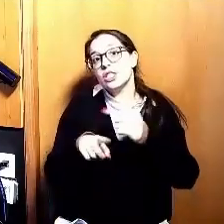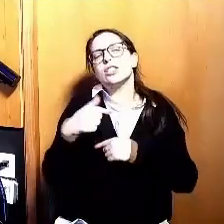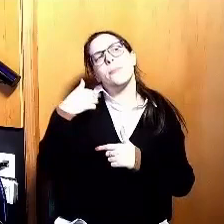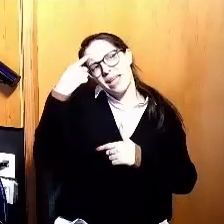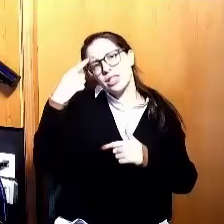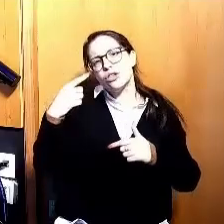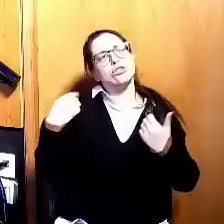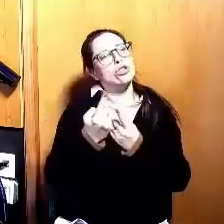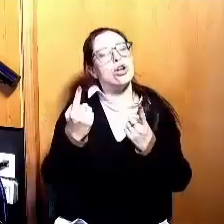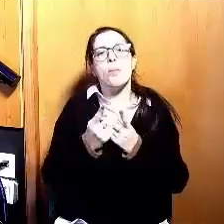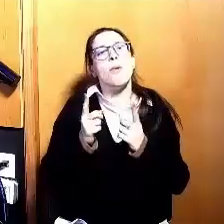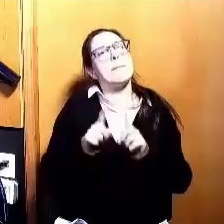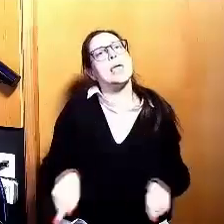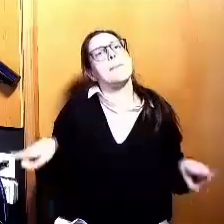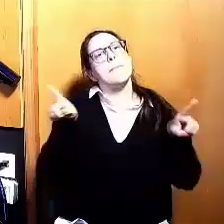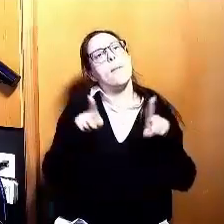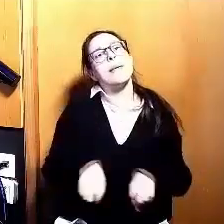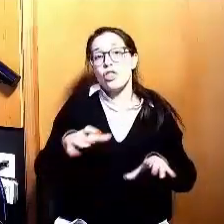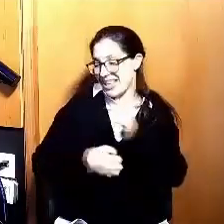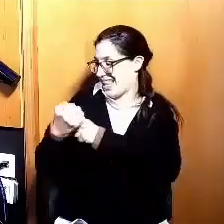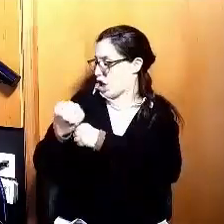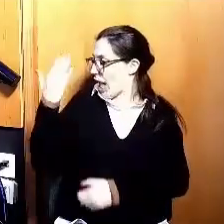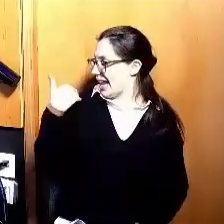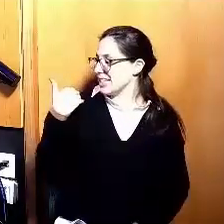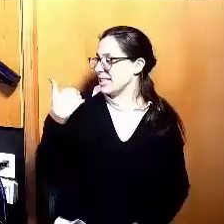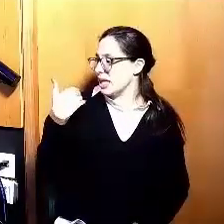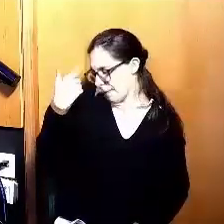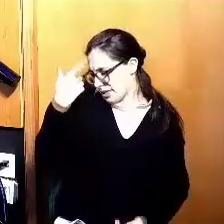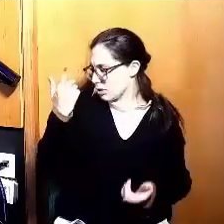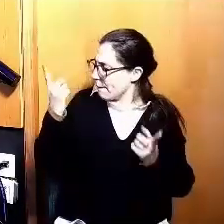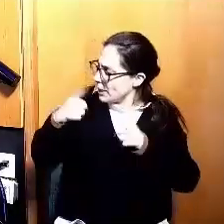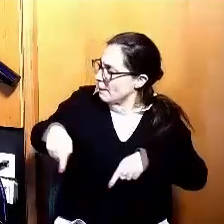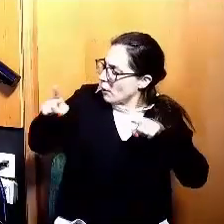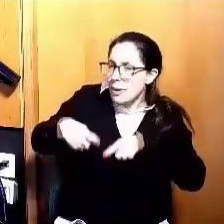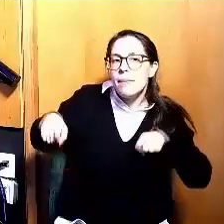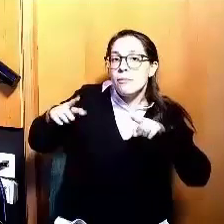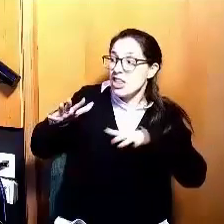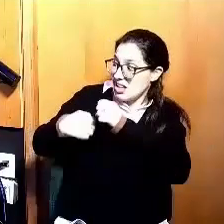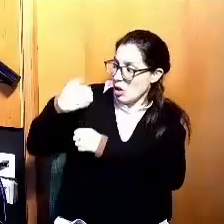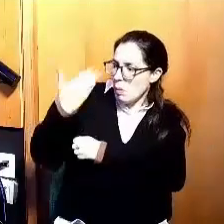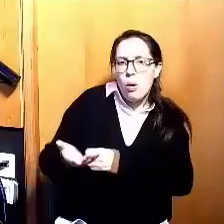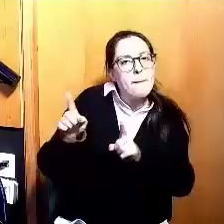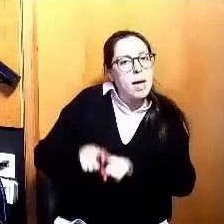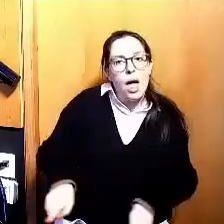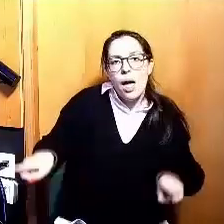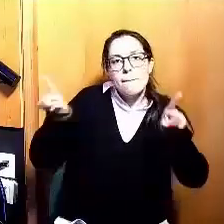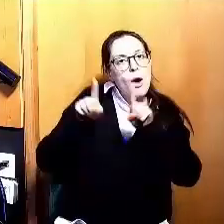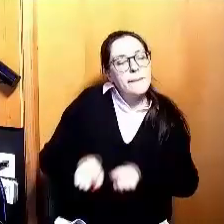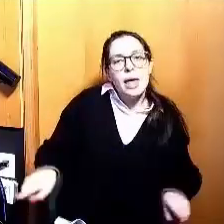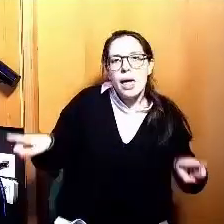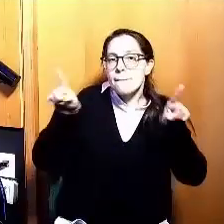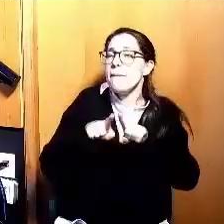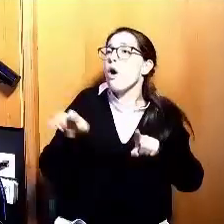estancada? Estamos a veces con las mismas iniciativas que estábamos hace 10 años y con primeros pasos 10 años después, o reinventando ruedas